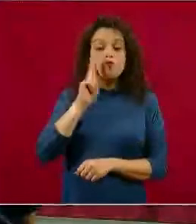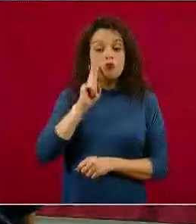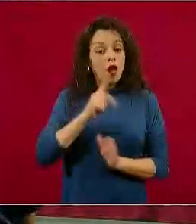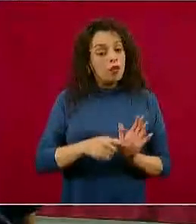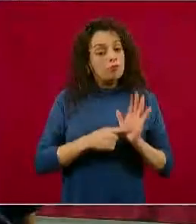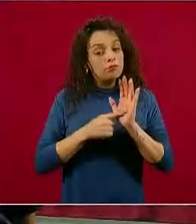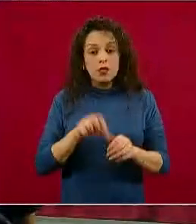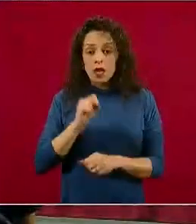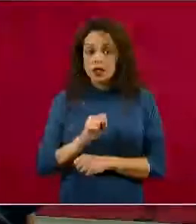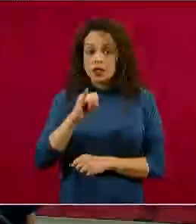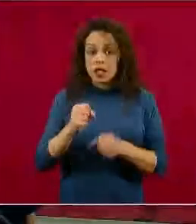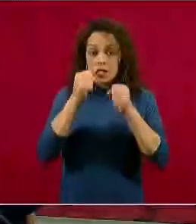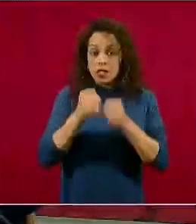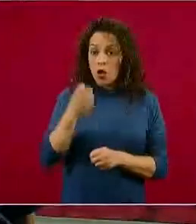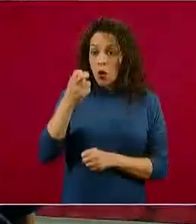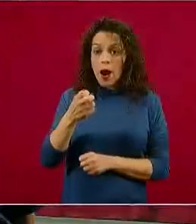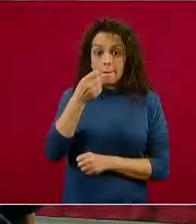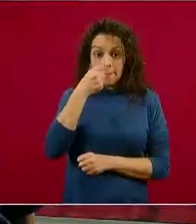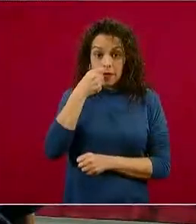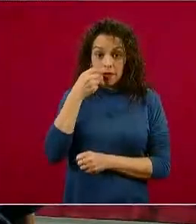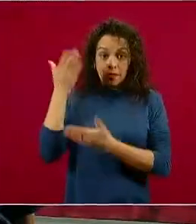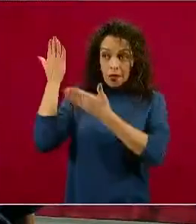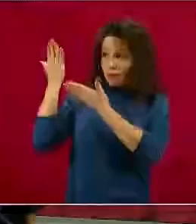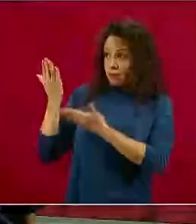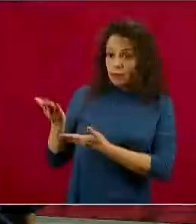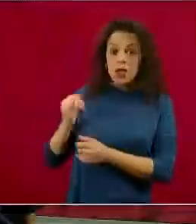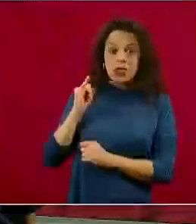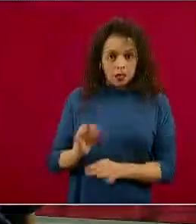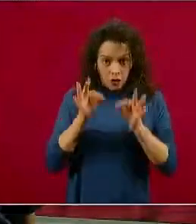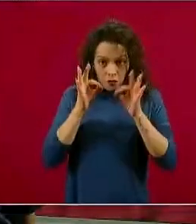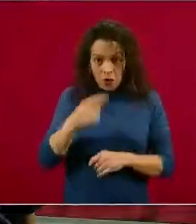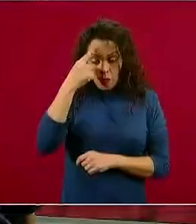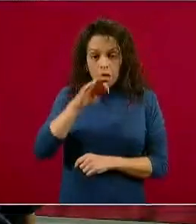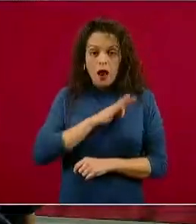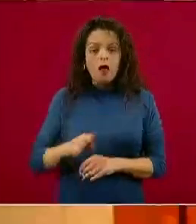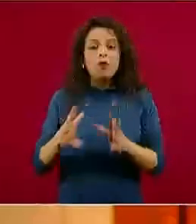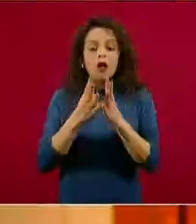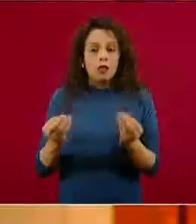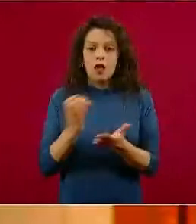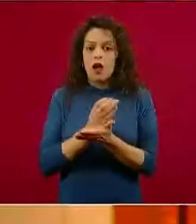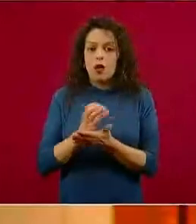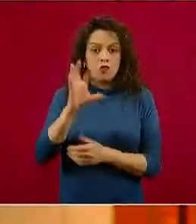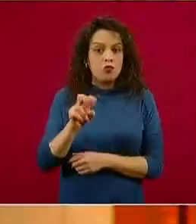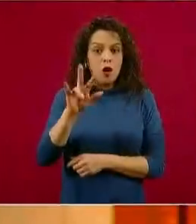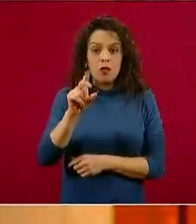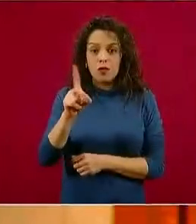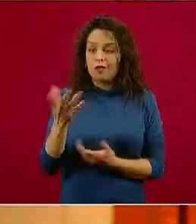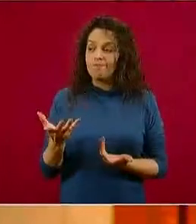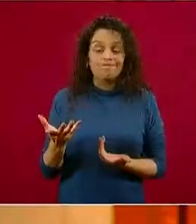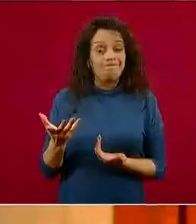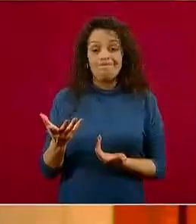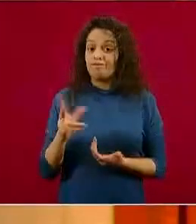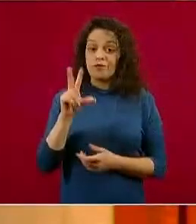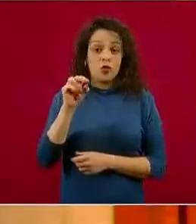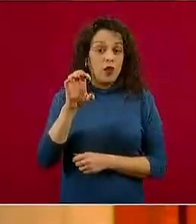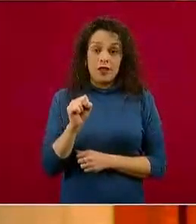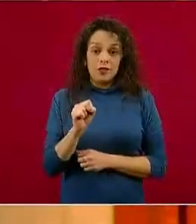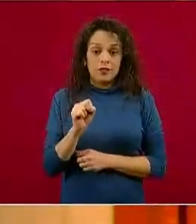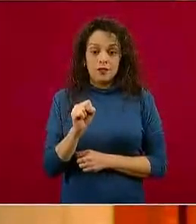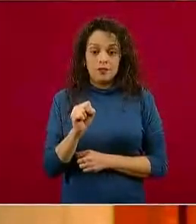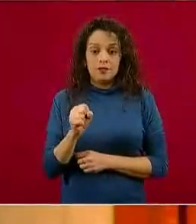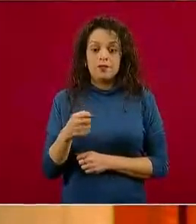estos medicamentos es efectivo para el tratamiento de COVID. En la práctica cotidiana, tanto en el